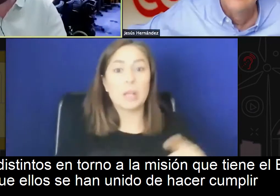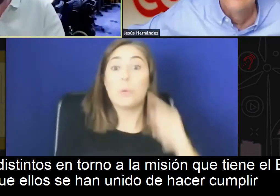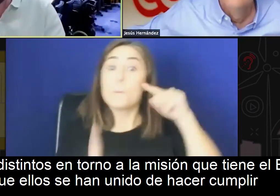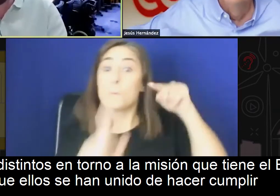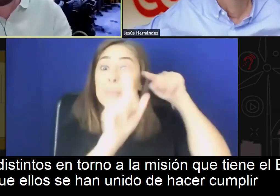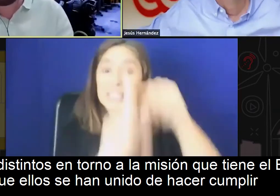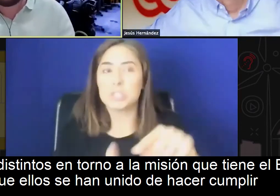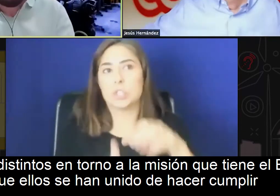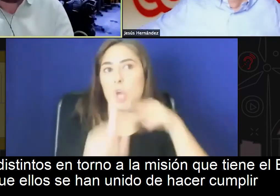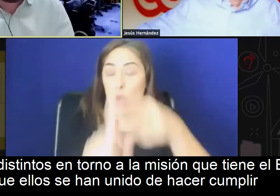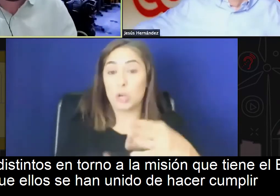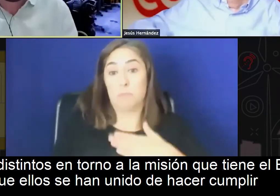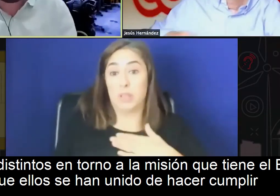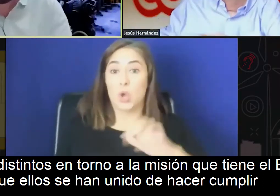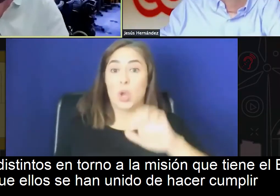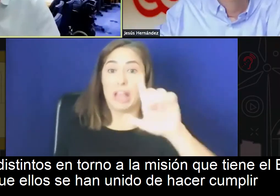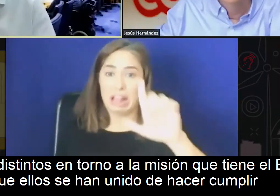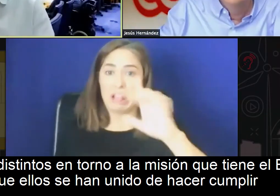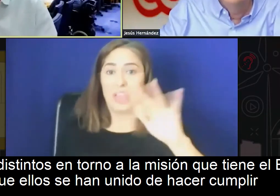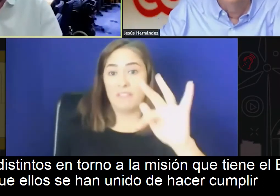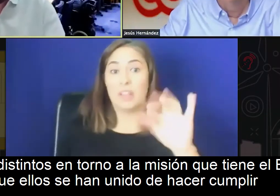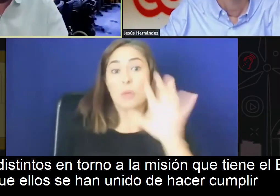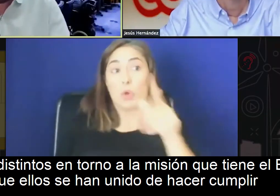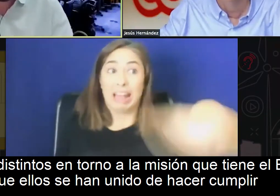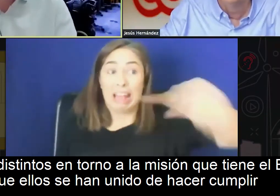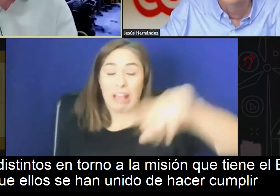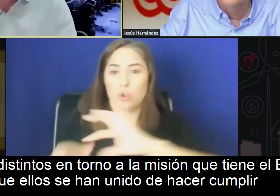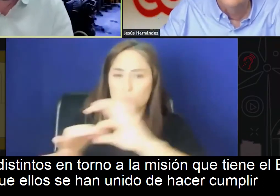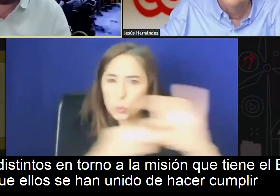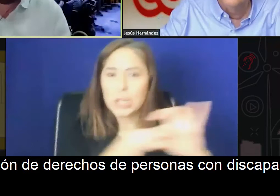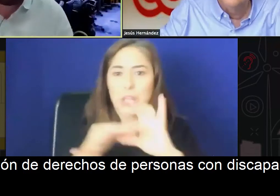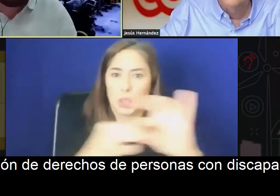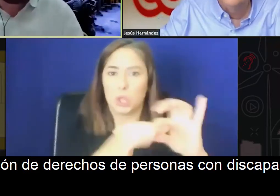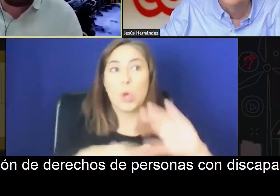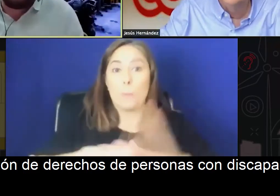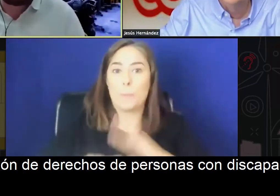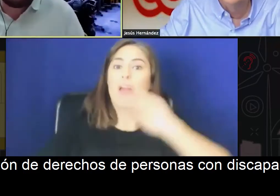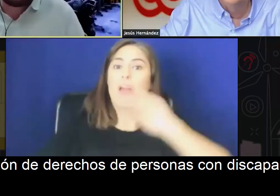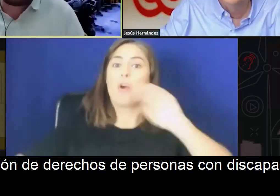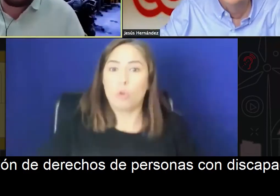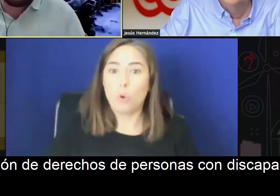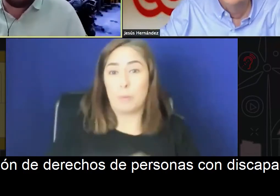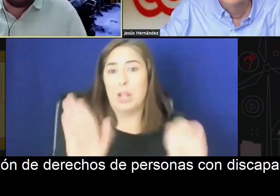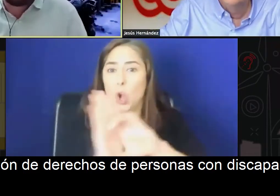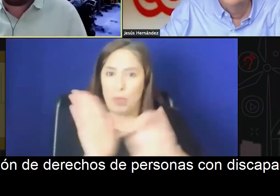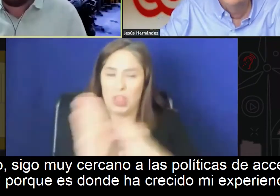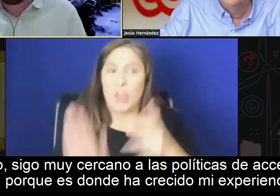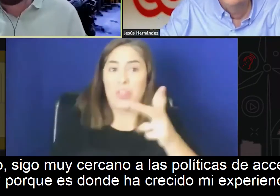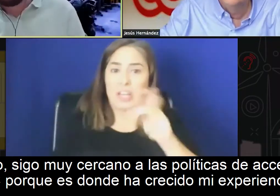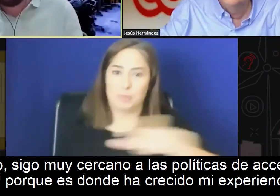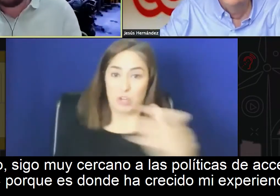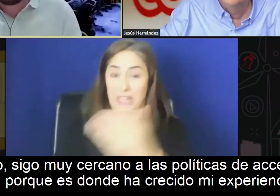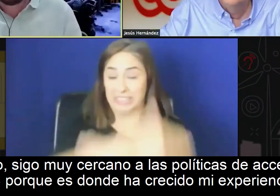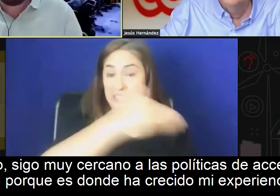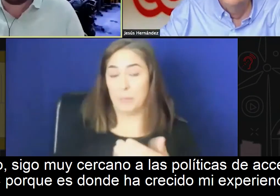ellos se han unido de hacer cumplir la Convención de Derechos de Personas con Discapacidad. Pero como digo,